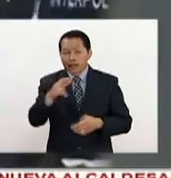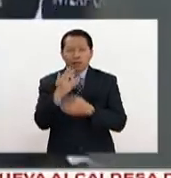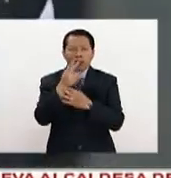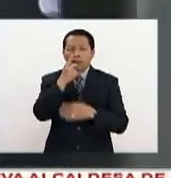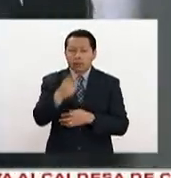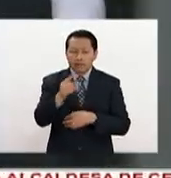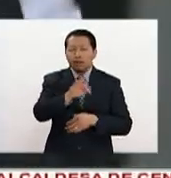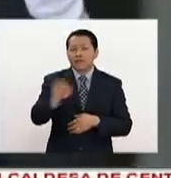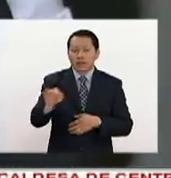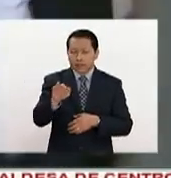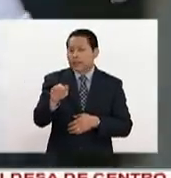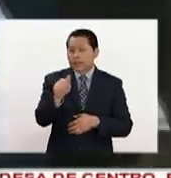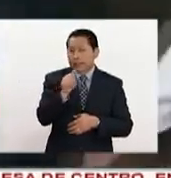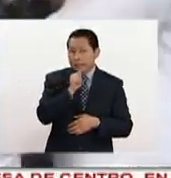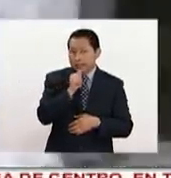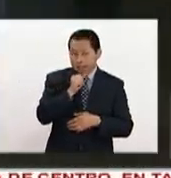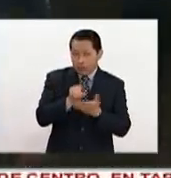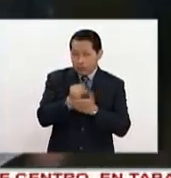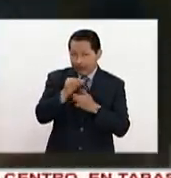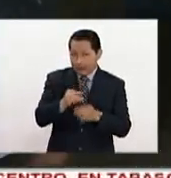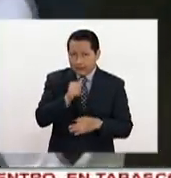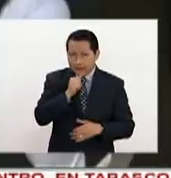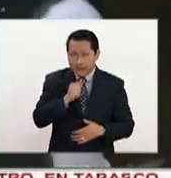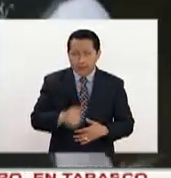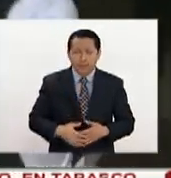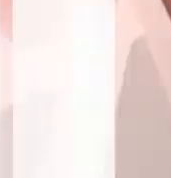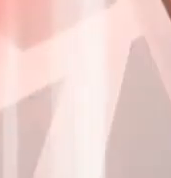comentó que la fecha aún no es oficial.